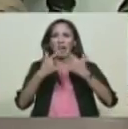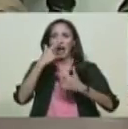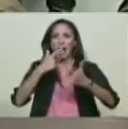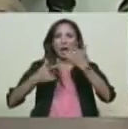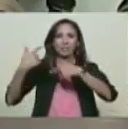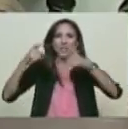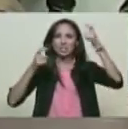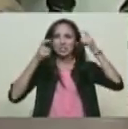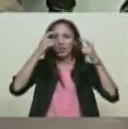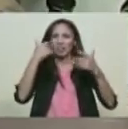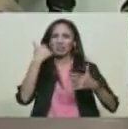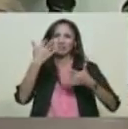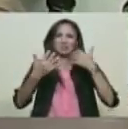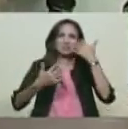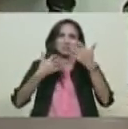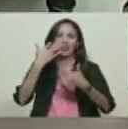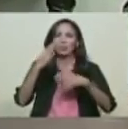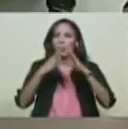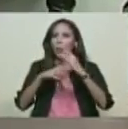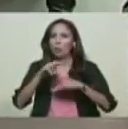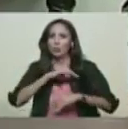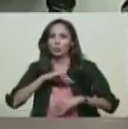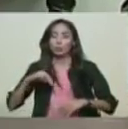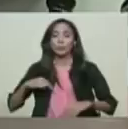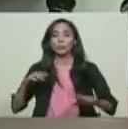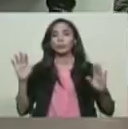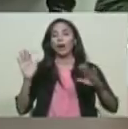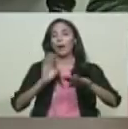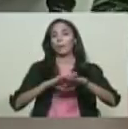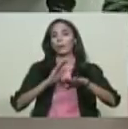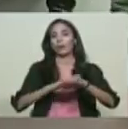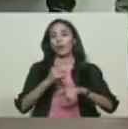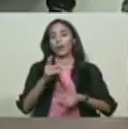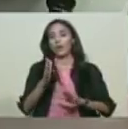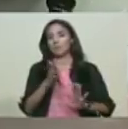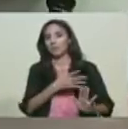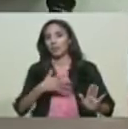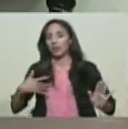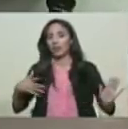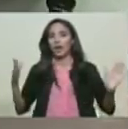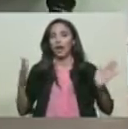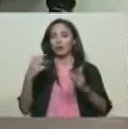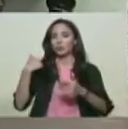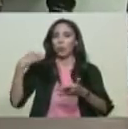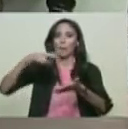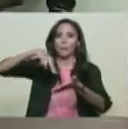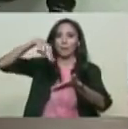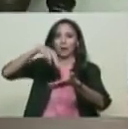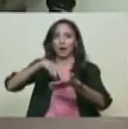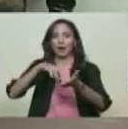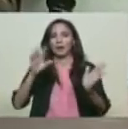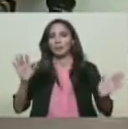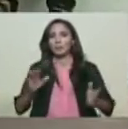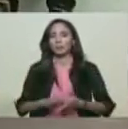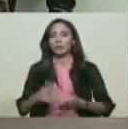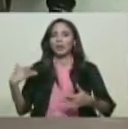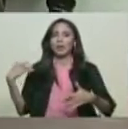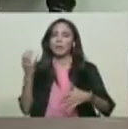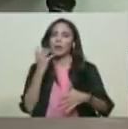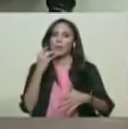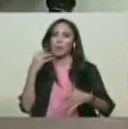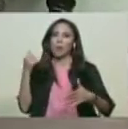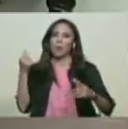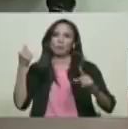su memoria, a insultarnos a nosotros. Ah, porque él quería un show. Él quería que yo me parara, y quién sabe, unos empujones,